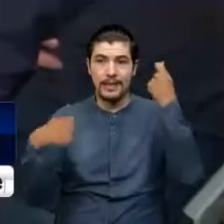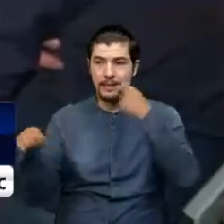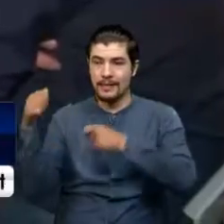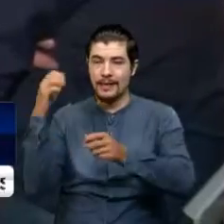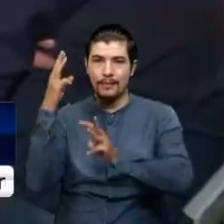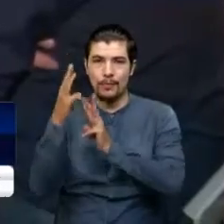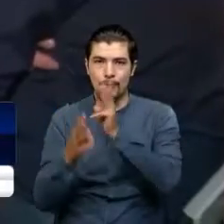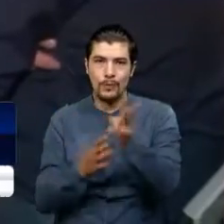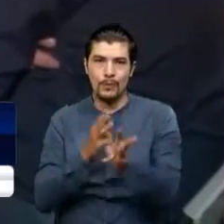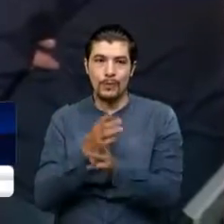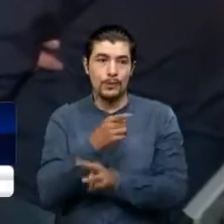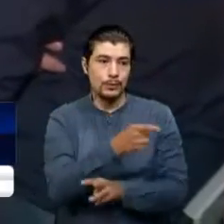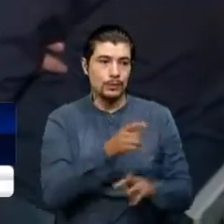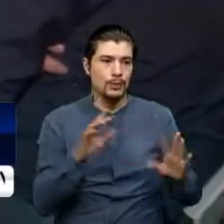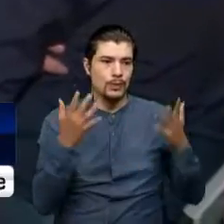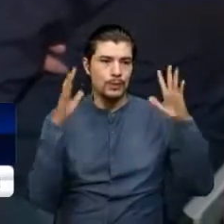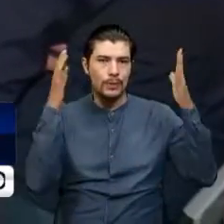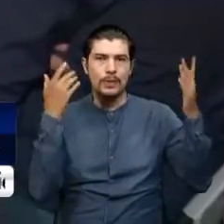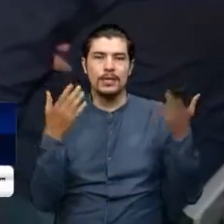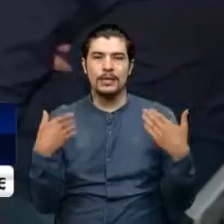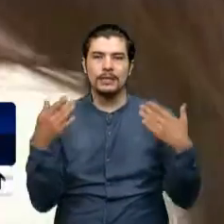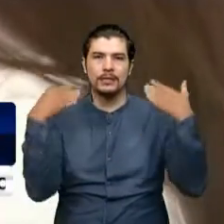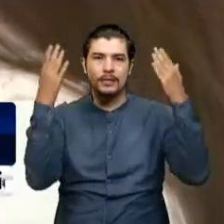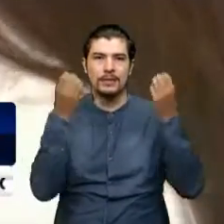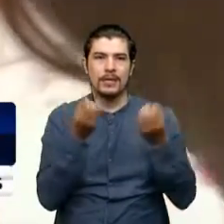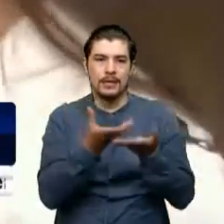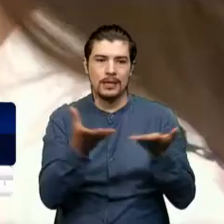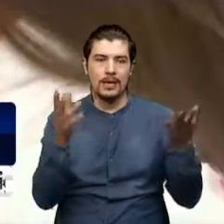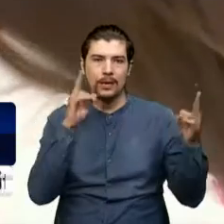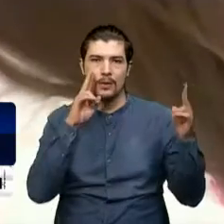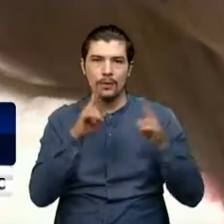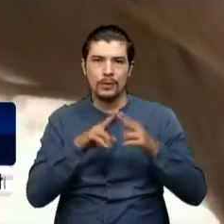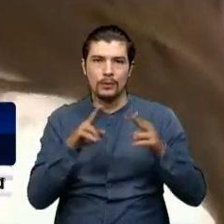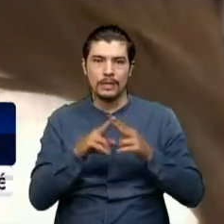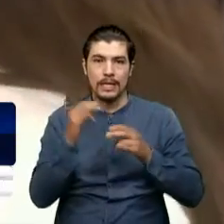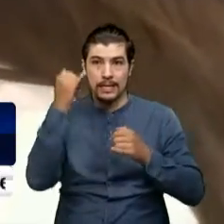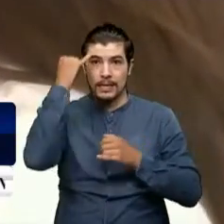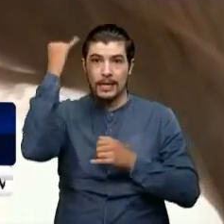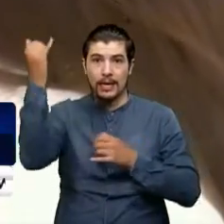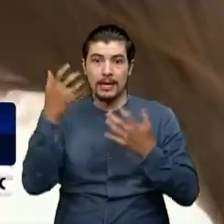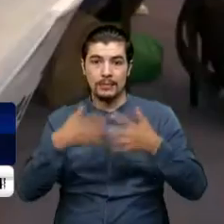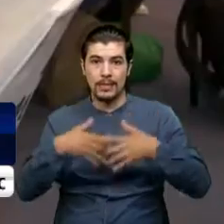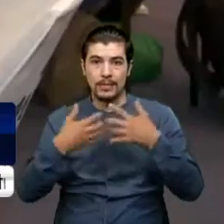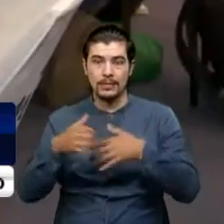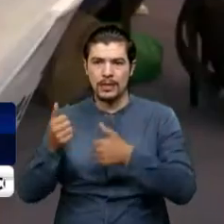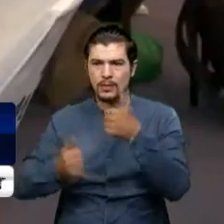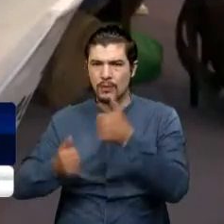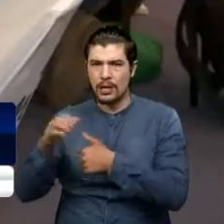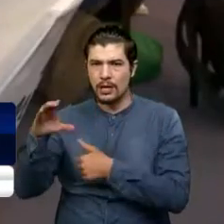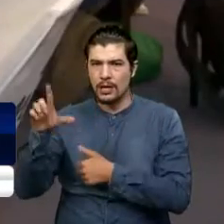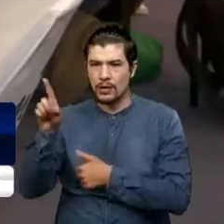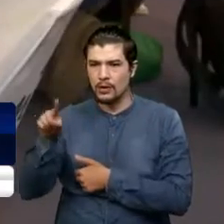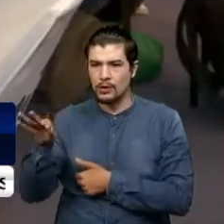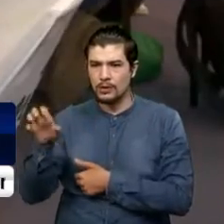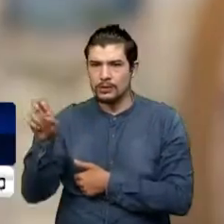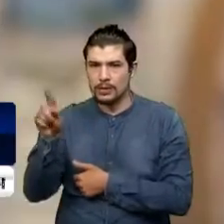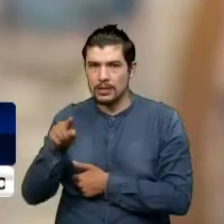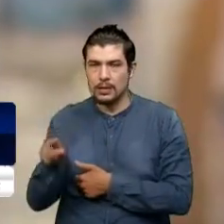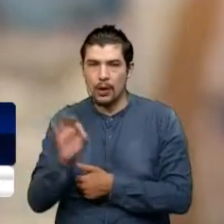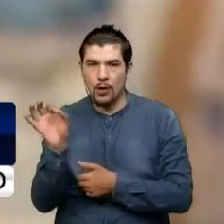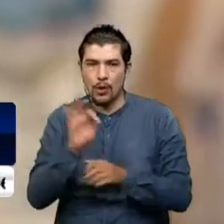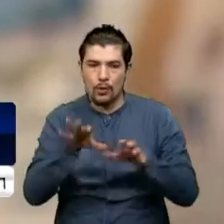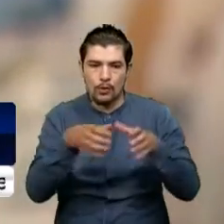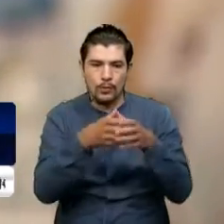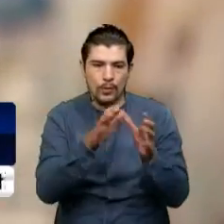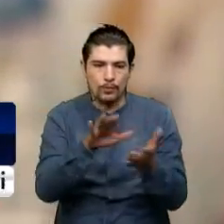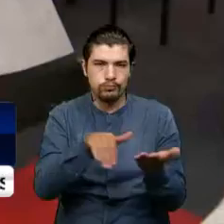otra parte, el evento ha servido para dar a conocer las iniciativas empresariales, como son los clúster y núcleos de empresarios